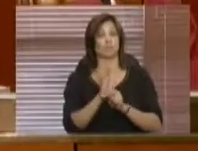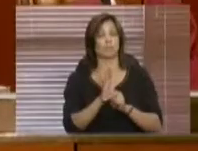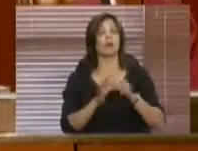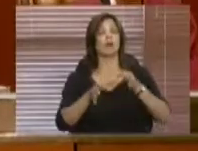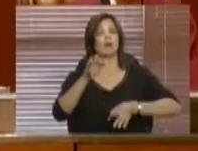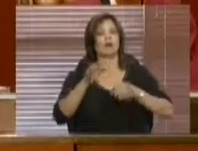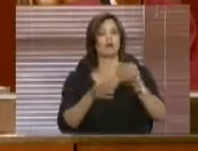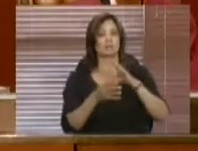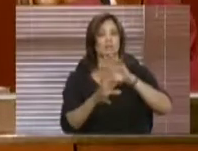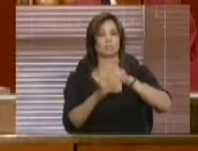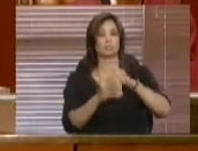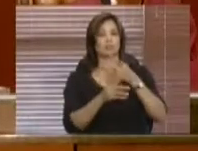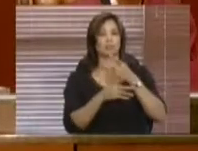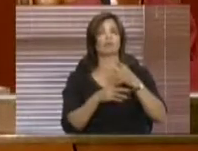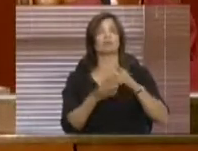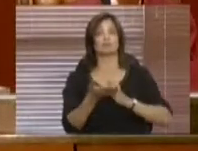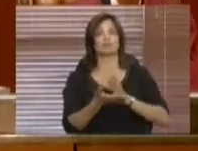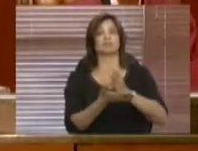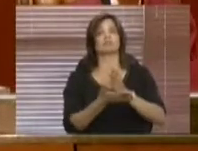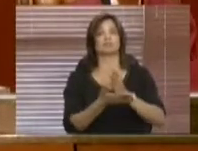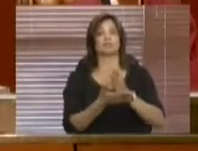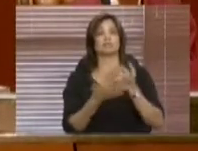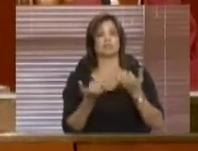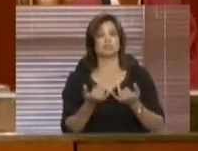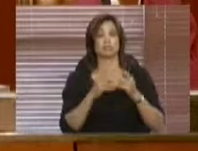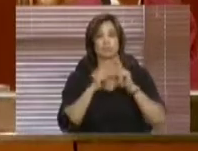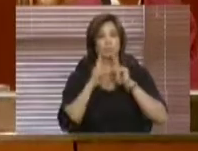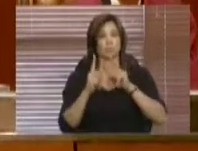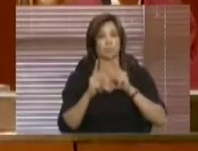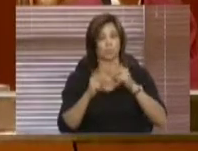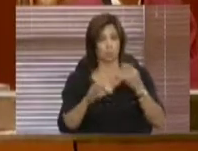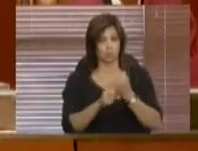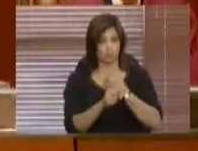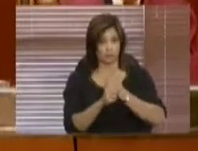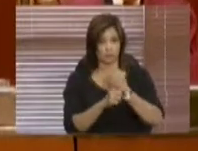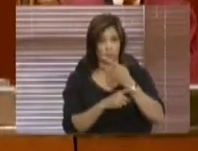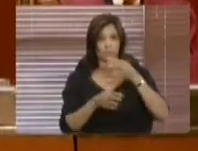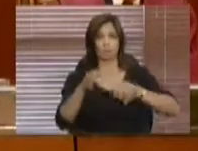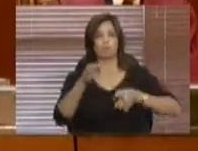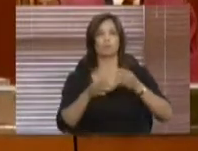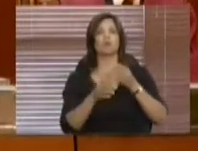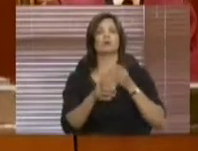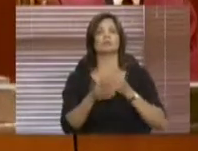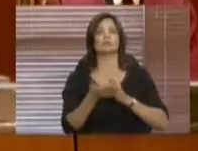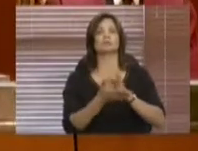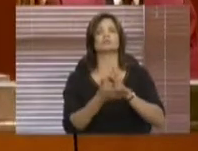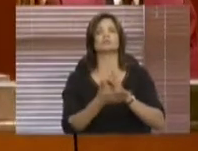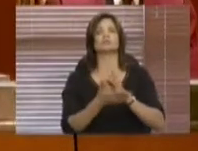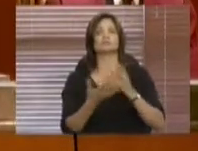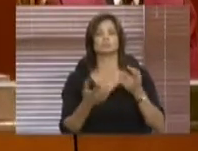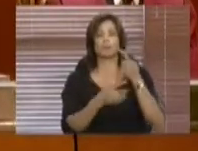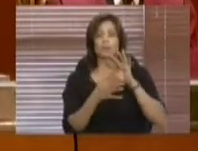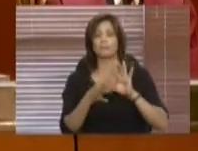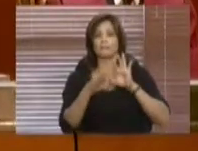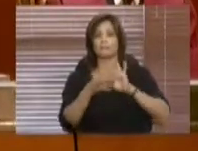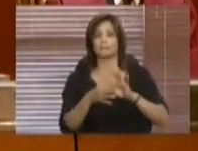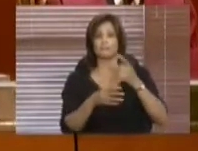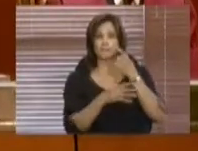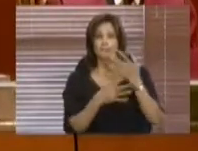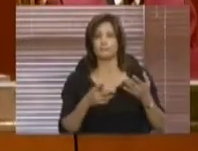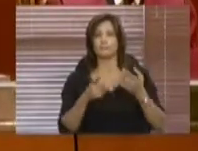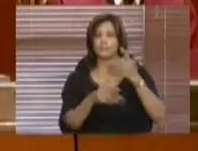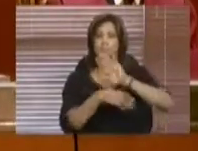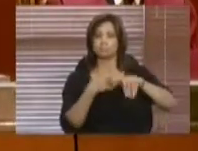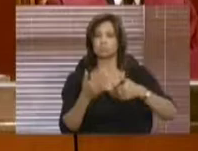hacen parte del derecho positivo en nuestro ordenamiento jurídico y fuente directa del derecho con carácter vinculante